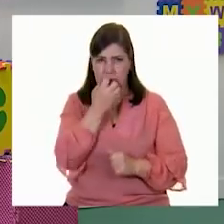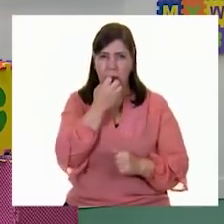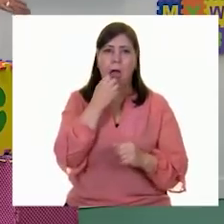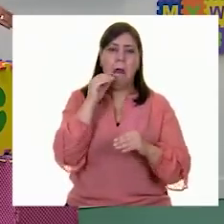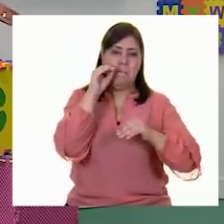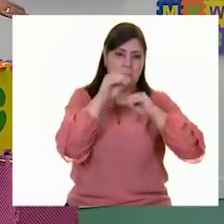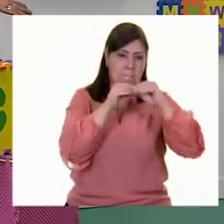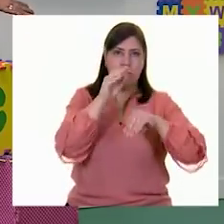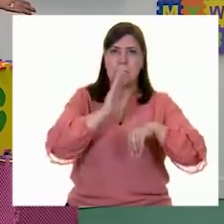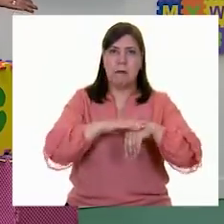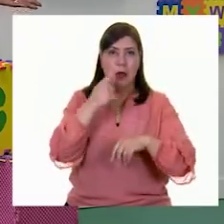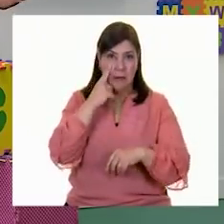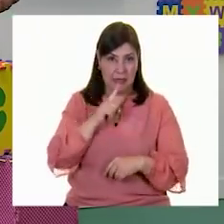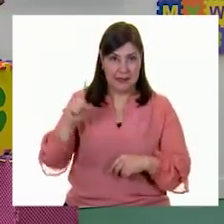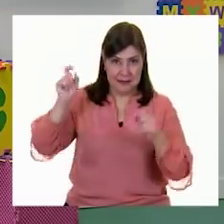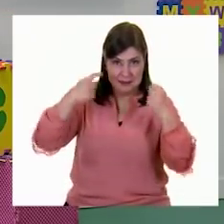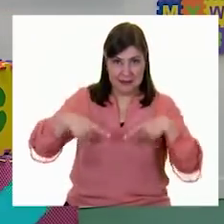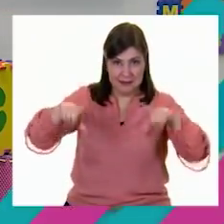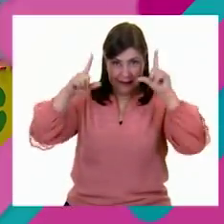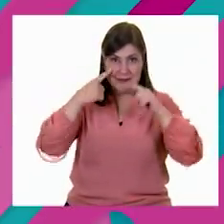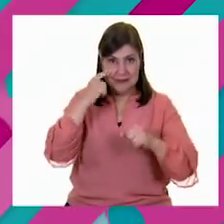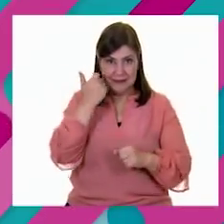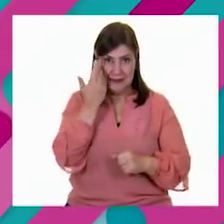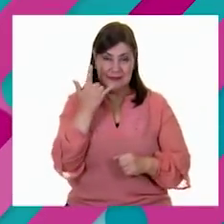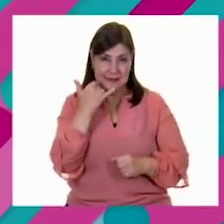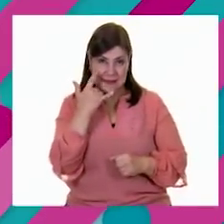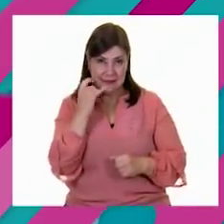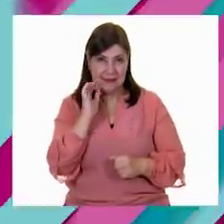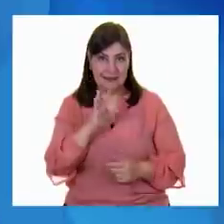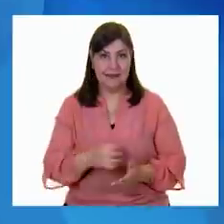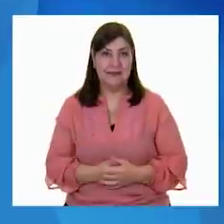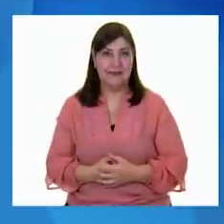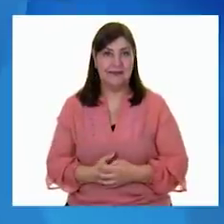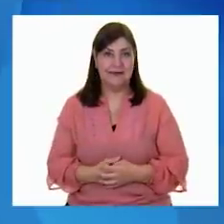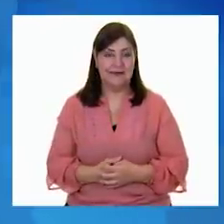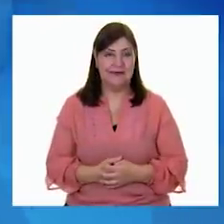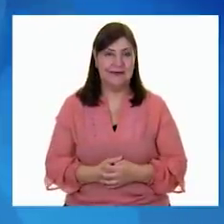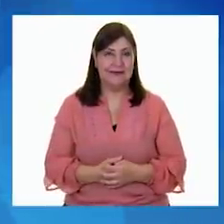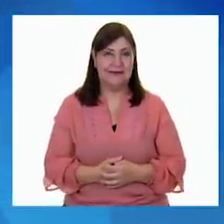enriquecido. ¿Les parece si vamos a verla? Sí, vamos.